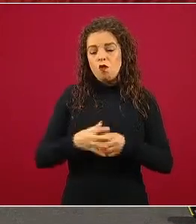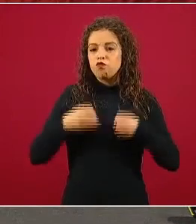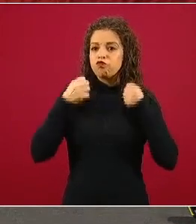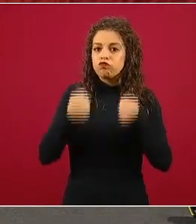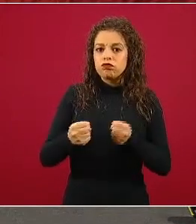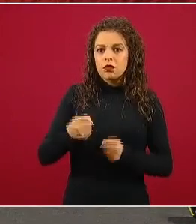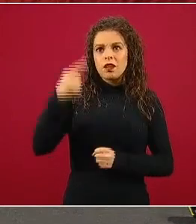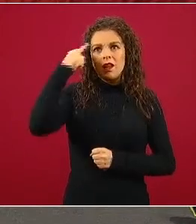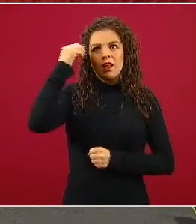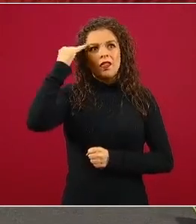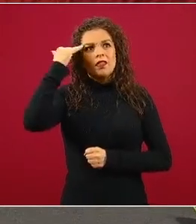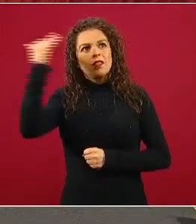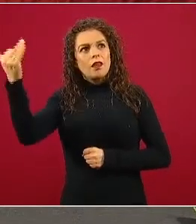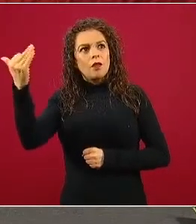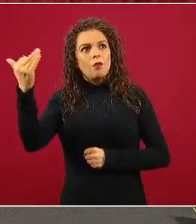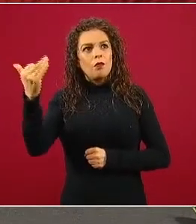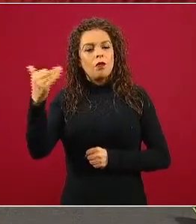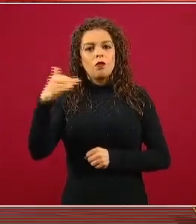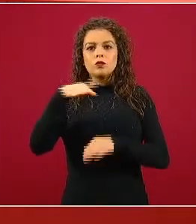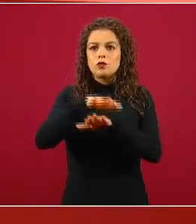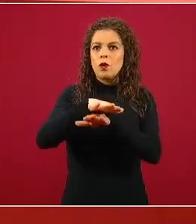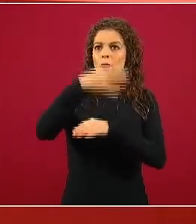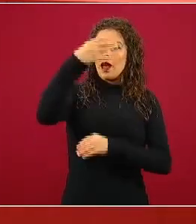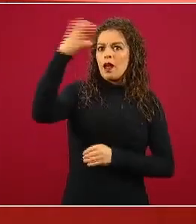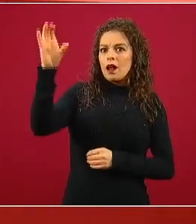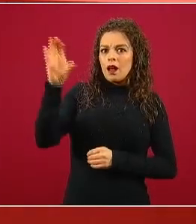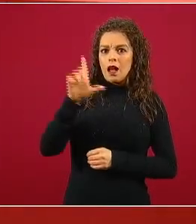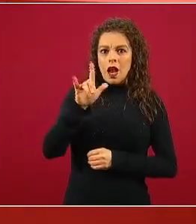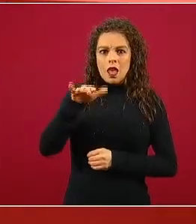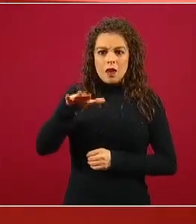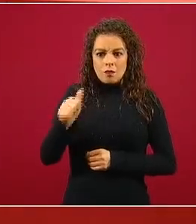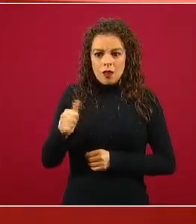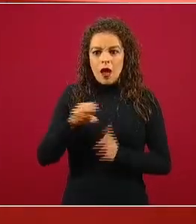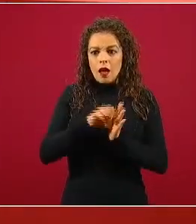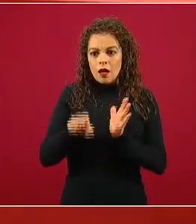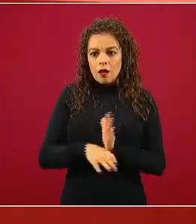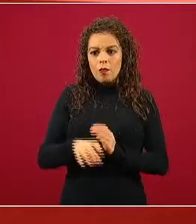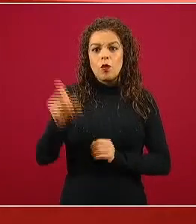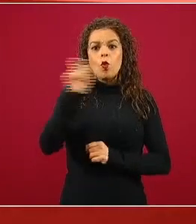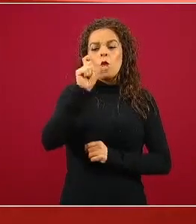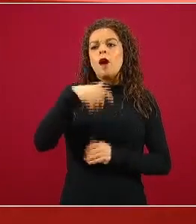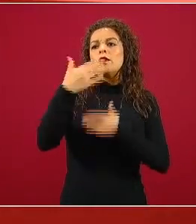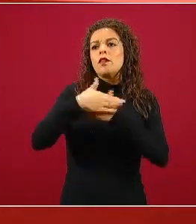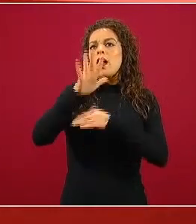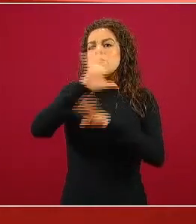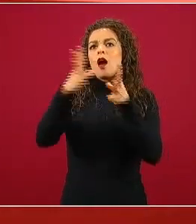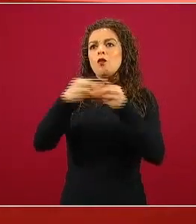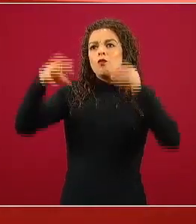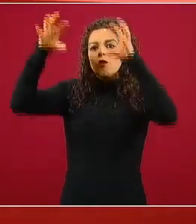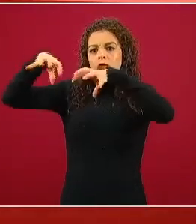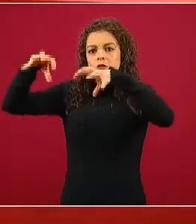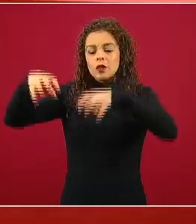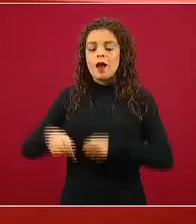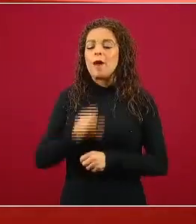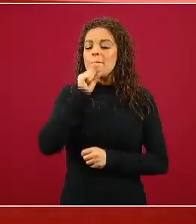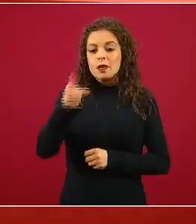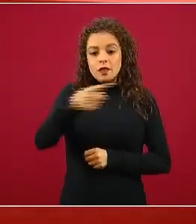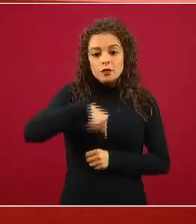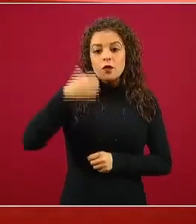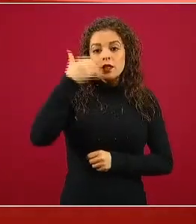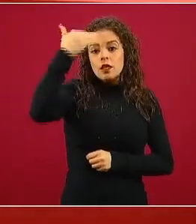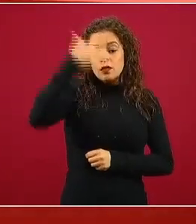como con el clima, cuándo va a dejar de llover, igual todo el mundo quiere saber cuándo vamos a dejar de estar en esta situación, pero comunicarlo ha